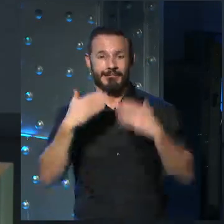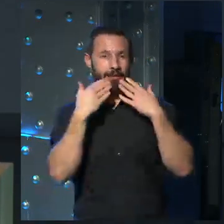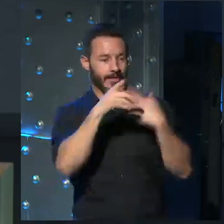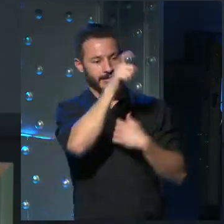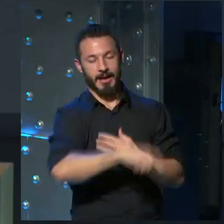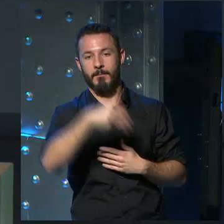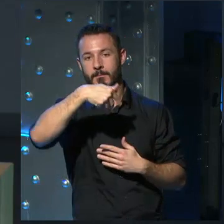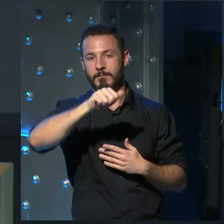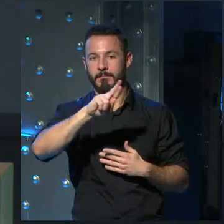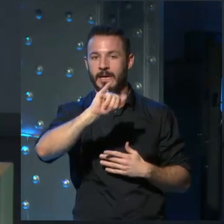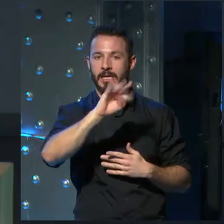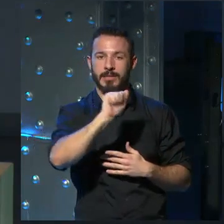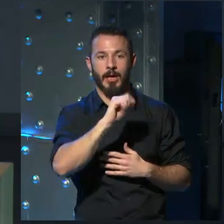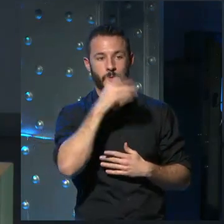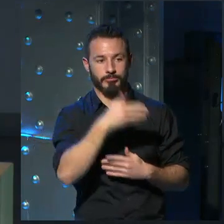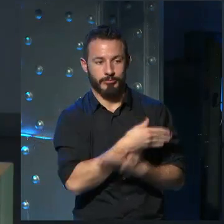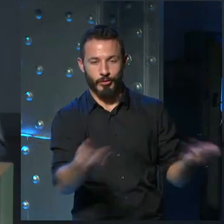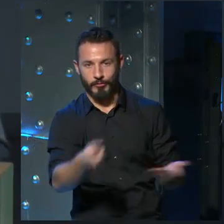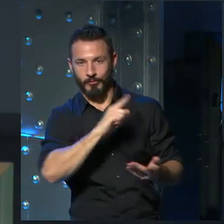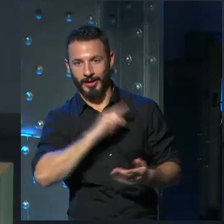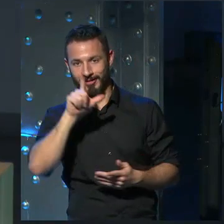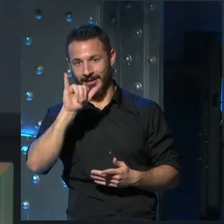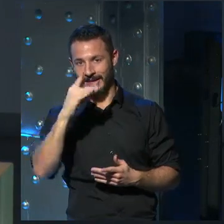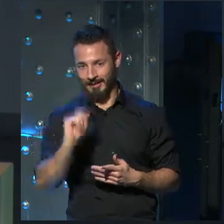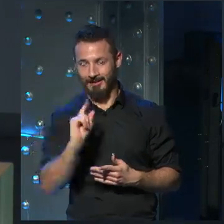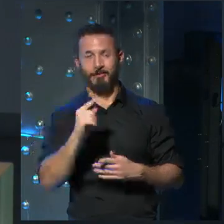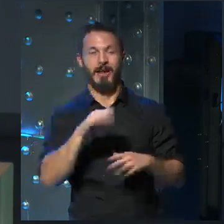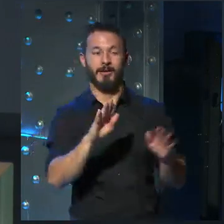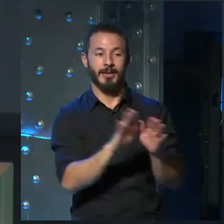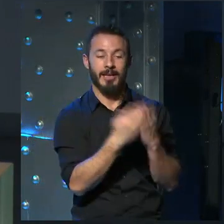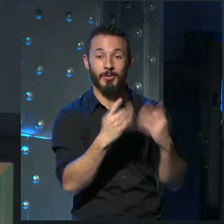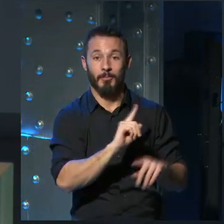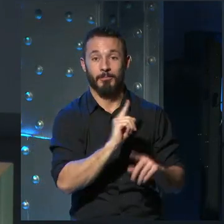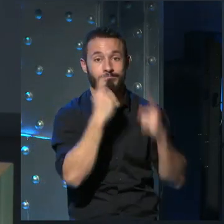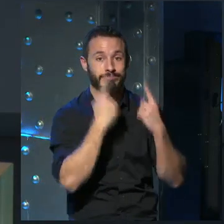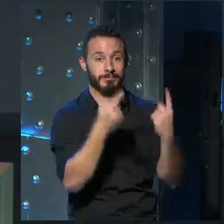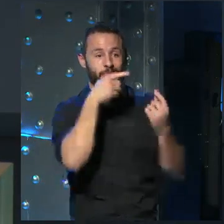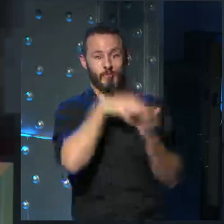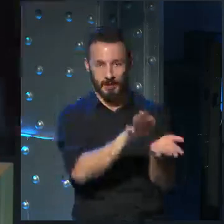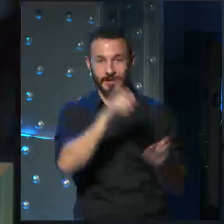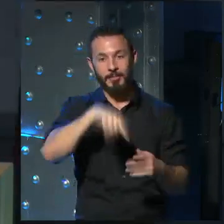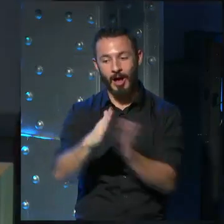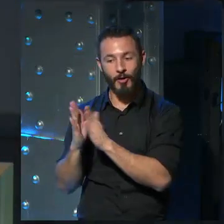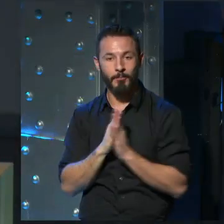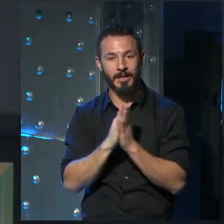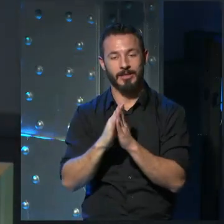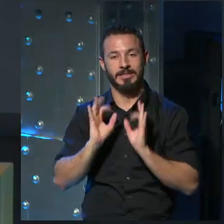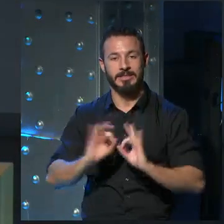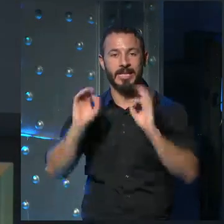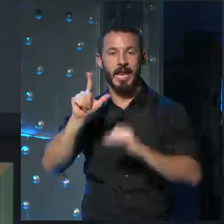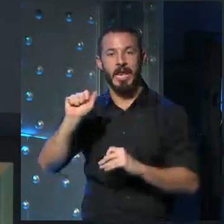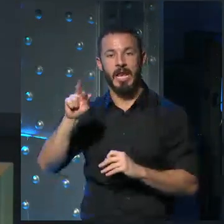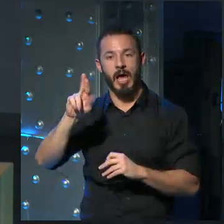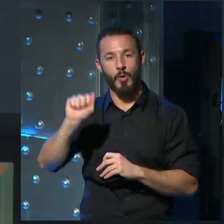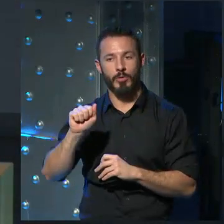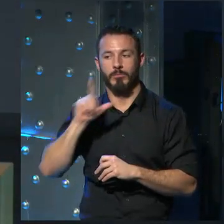Marieta por confiar en LID para publicar su primer libro, también a mis compañeros de LID y en especial a Laura Madrigal, que ha